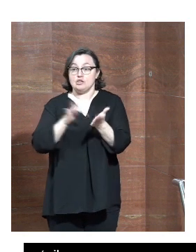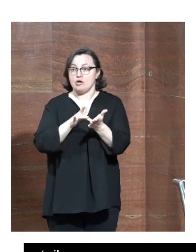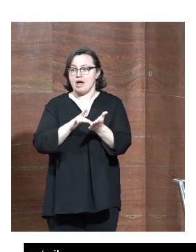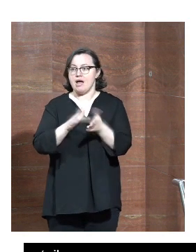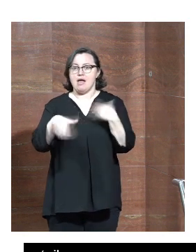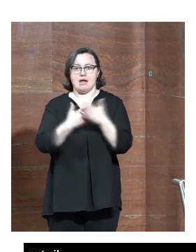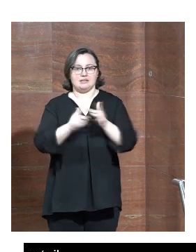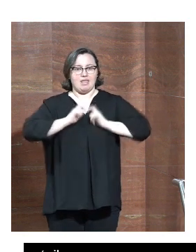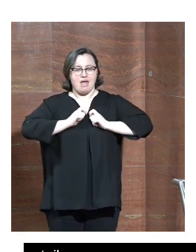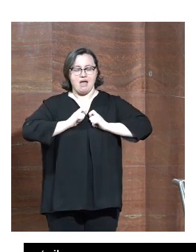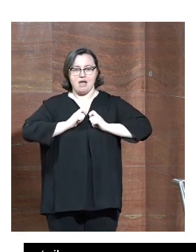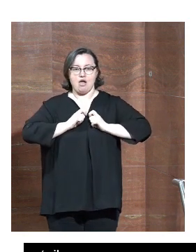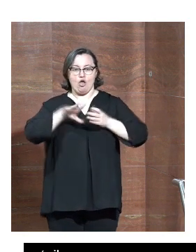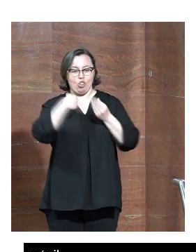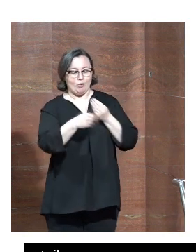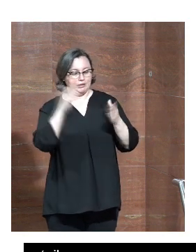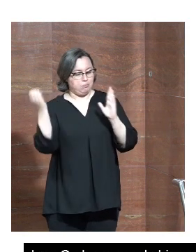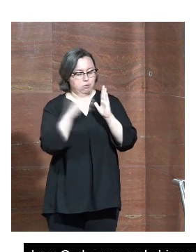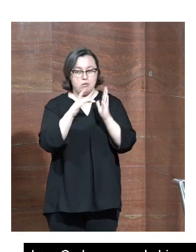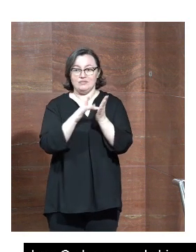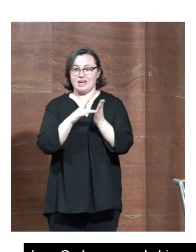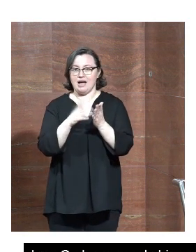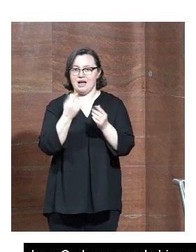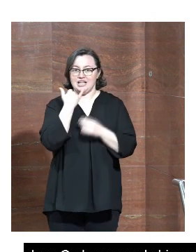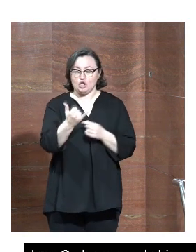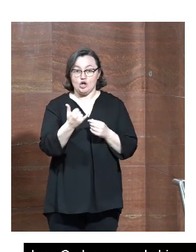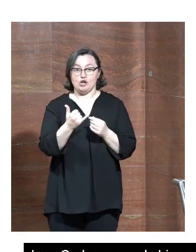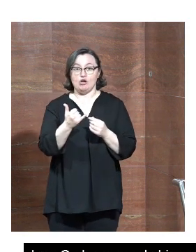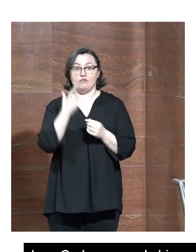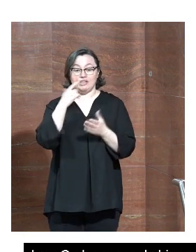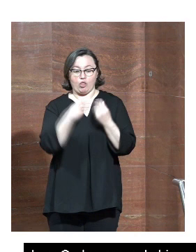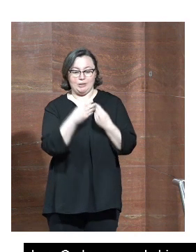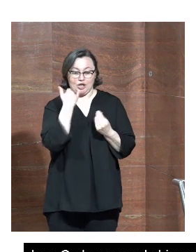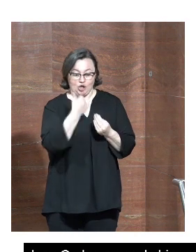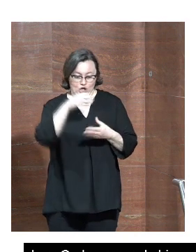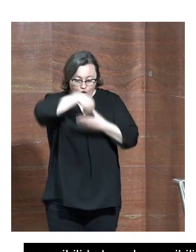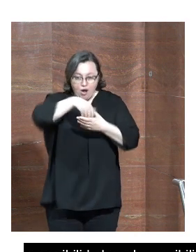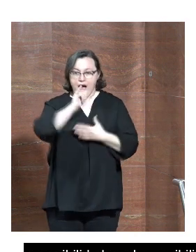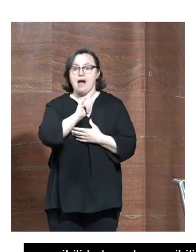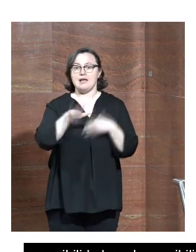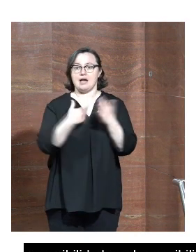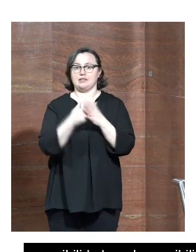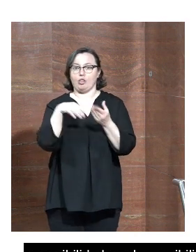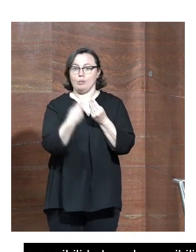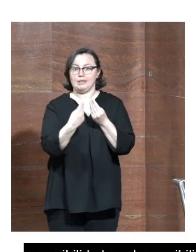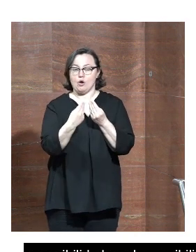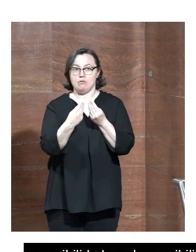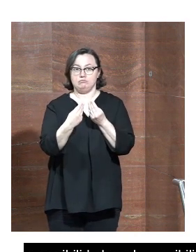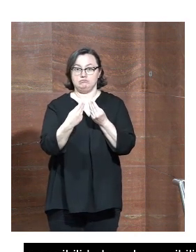de que te venga ya un documento electrónico con la posibilidad, tú lo has dicho, de poder el